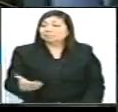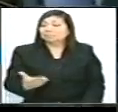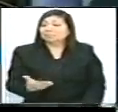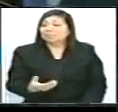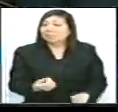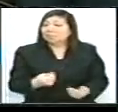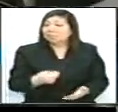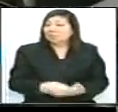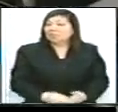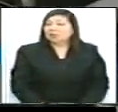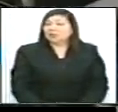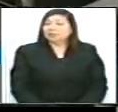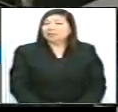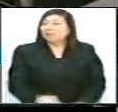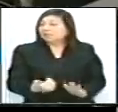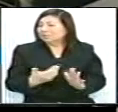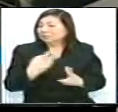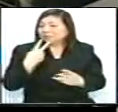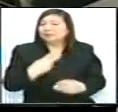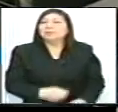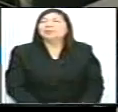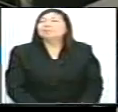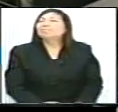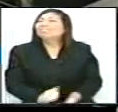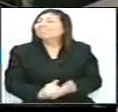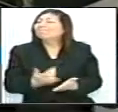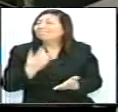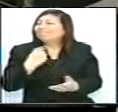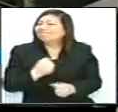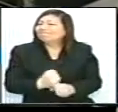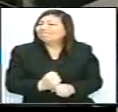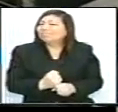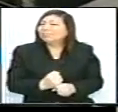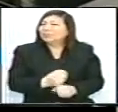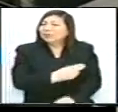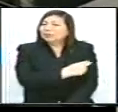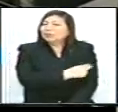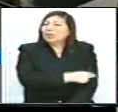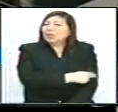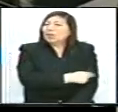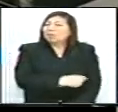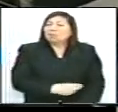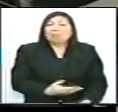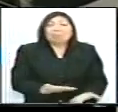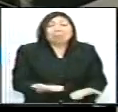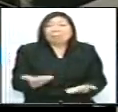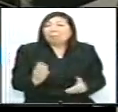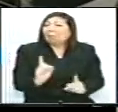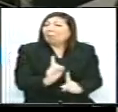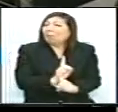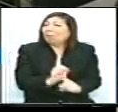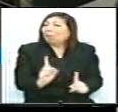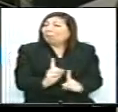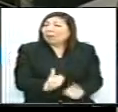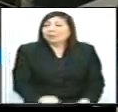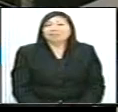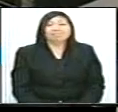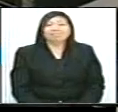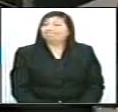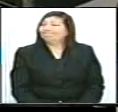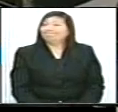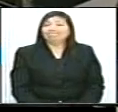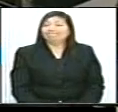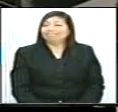la bonificación por selva y que los que trabajan en el hospital no lo reciben. Es decir,